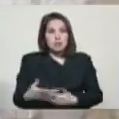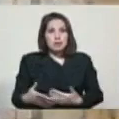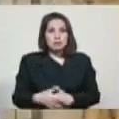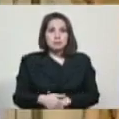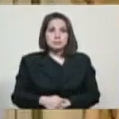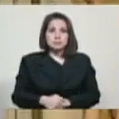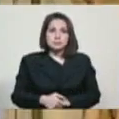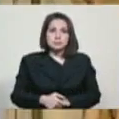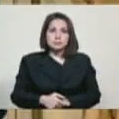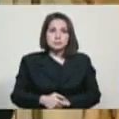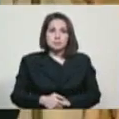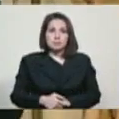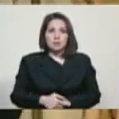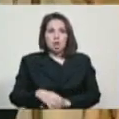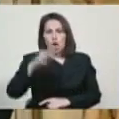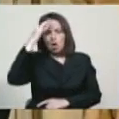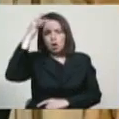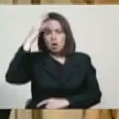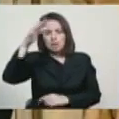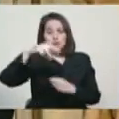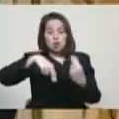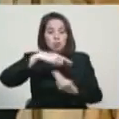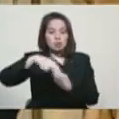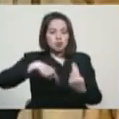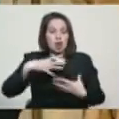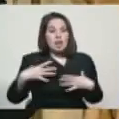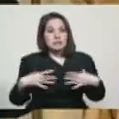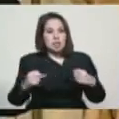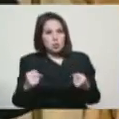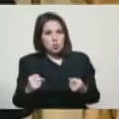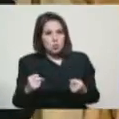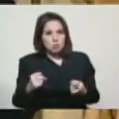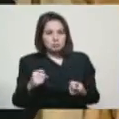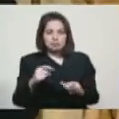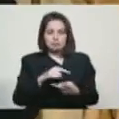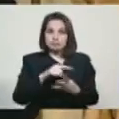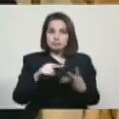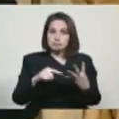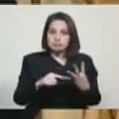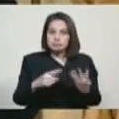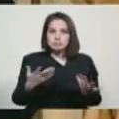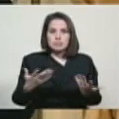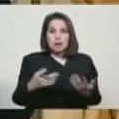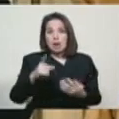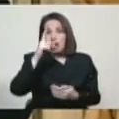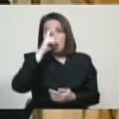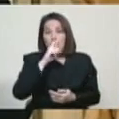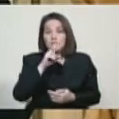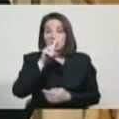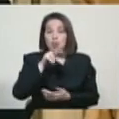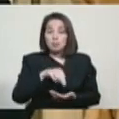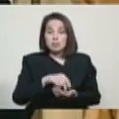Tuvimos el Congreso Revolucionario del Sector Salud. Quiere decir que el año 2018